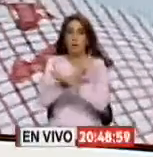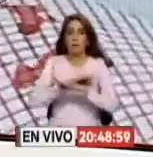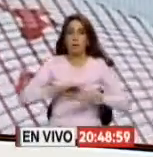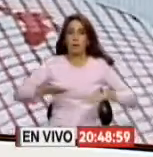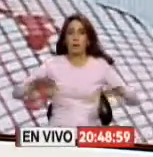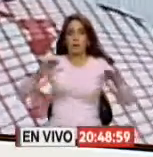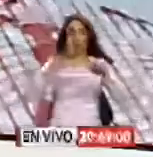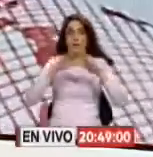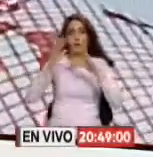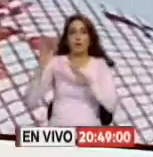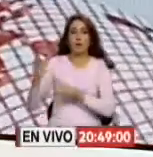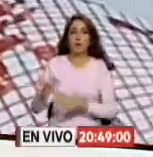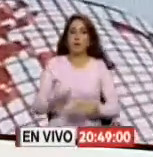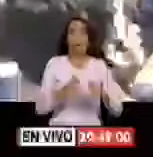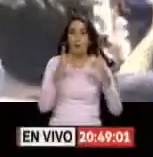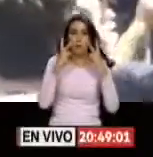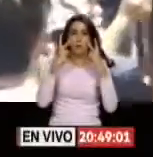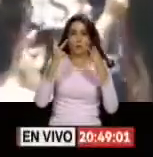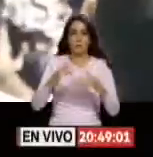que vive su país.